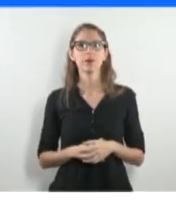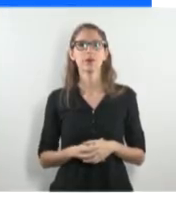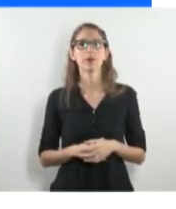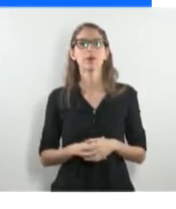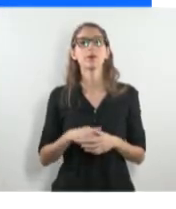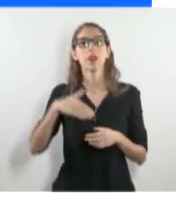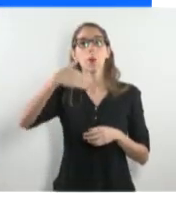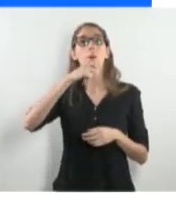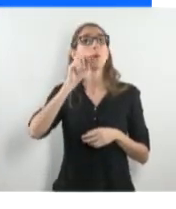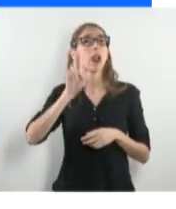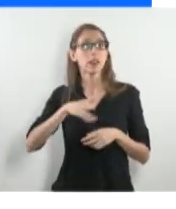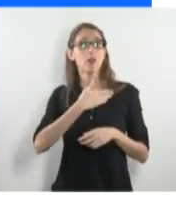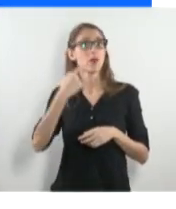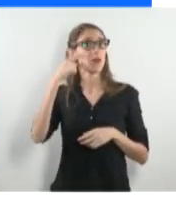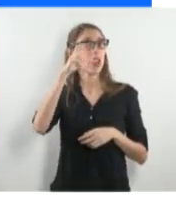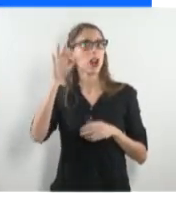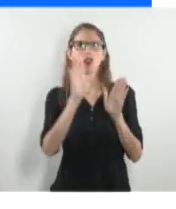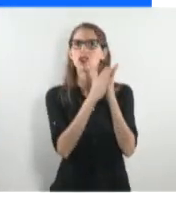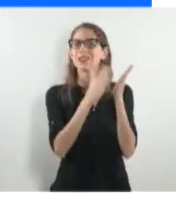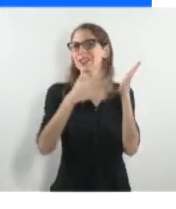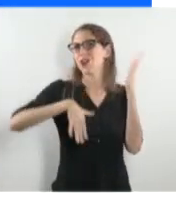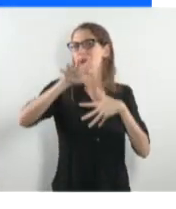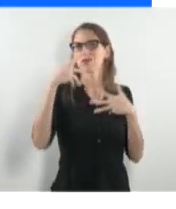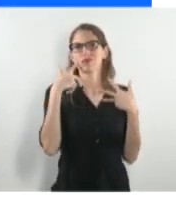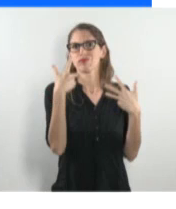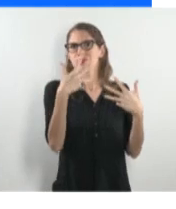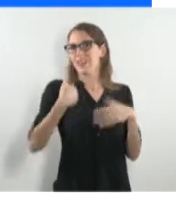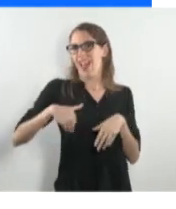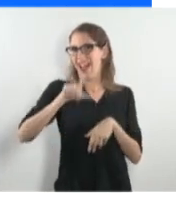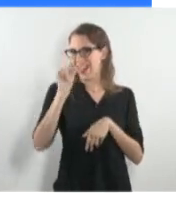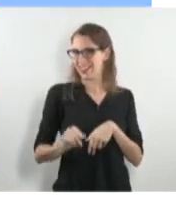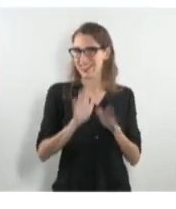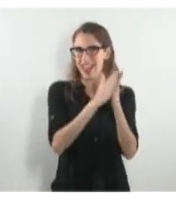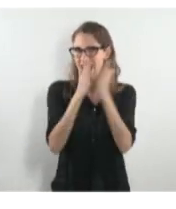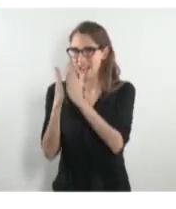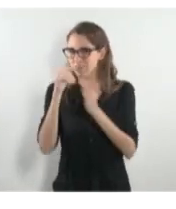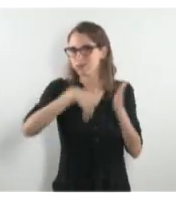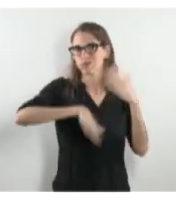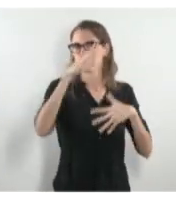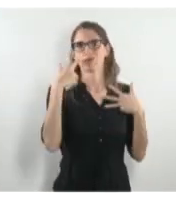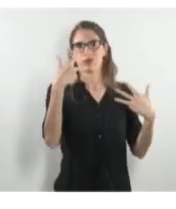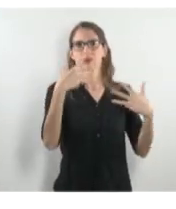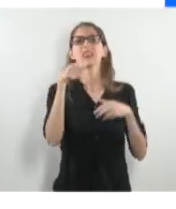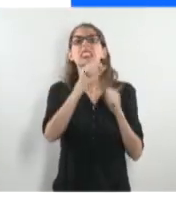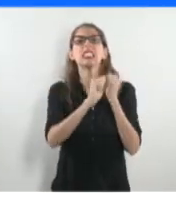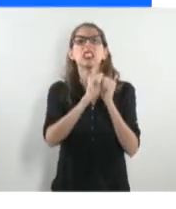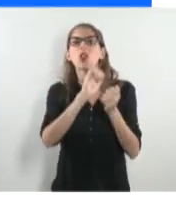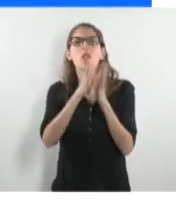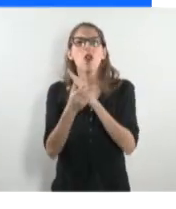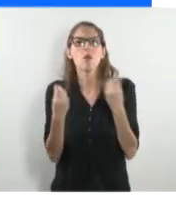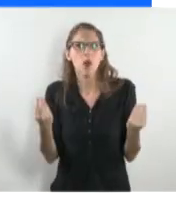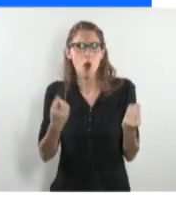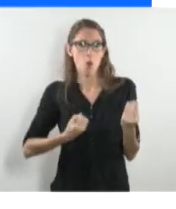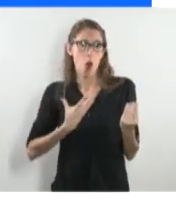El Martín Fierro es el texto más celebrado de la literatura argentina. Se trata de una historia contada en dos poemas.